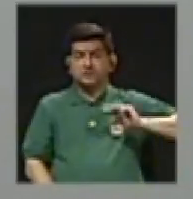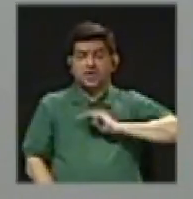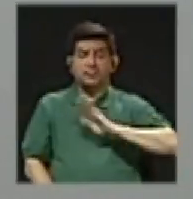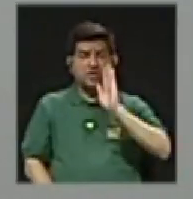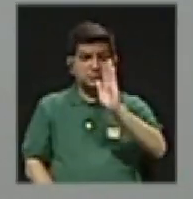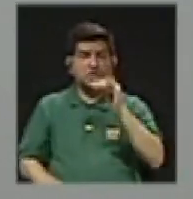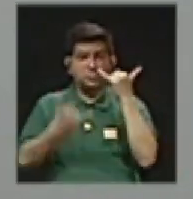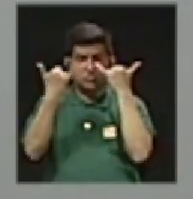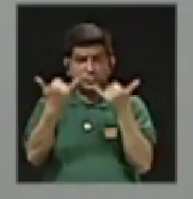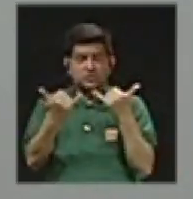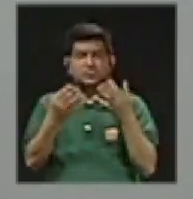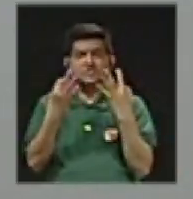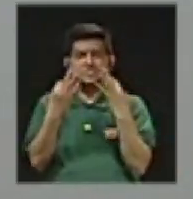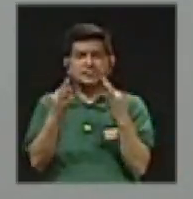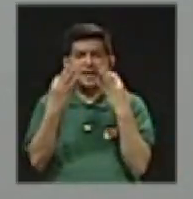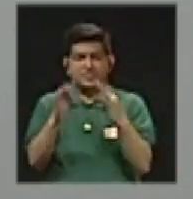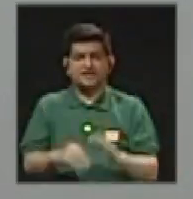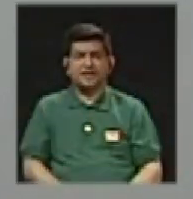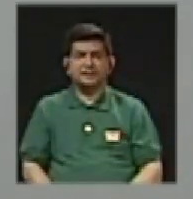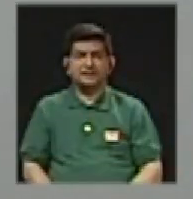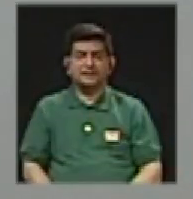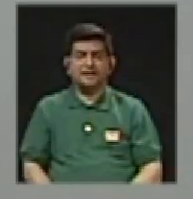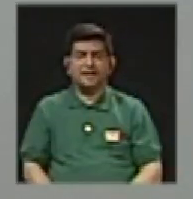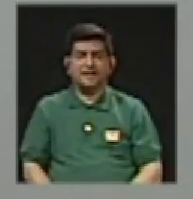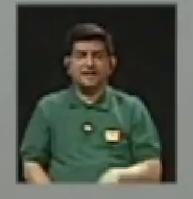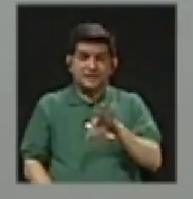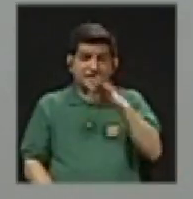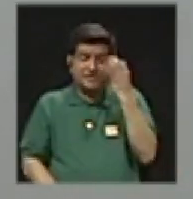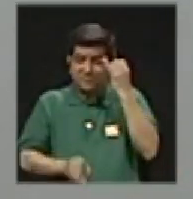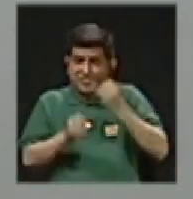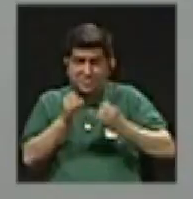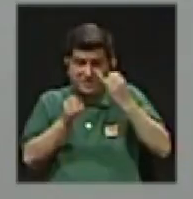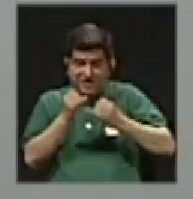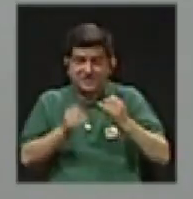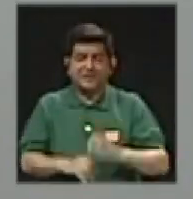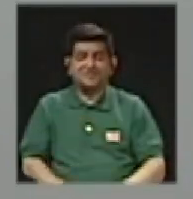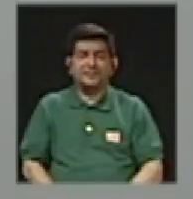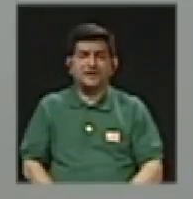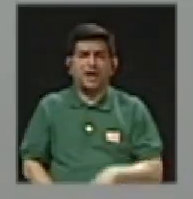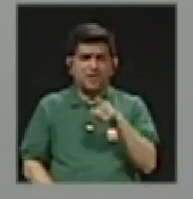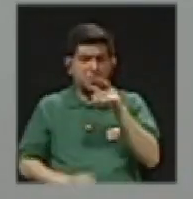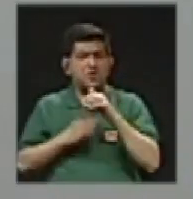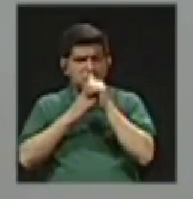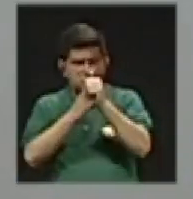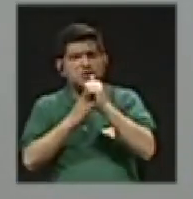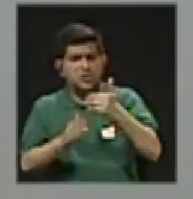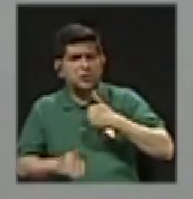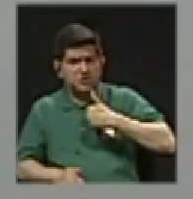ya para que saque la banderita, realmente ha sido pionero